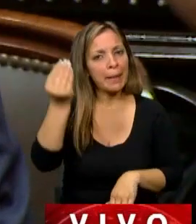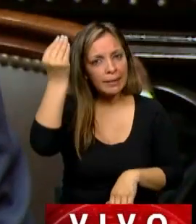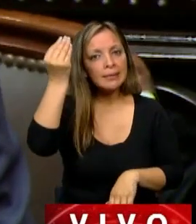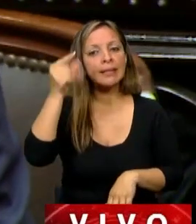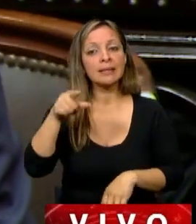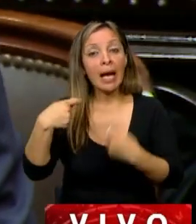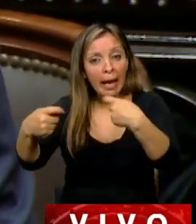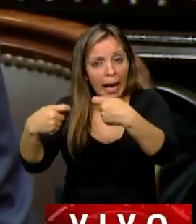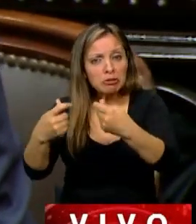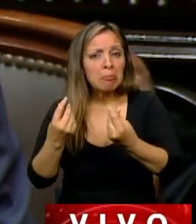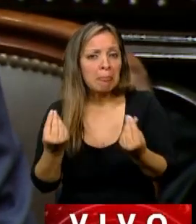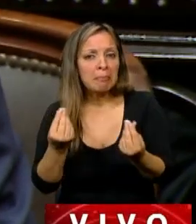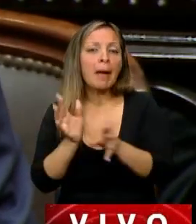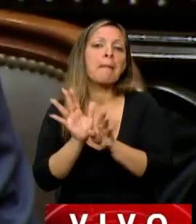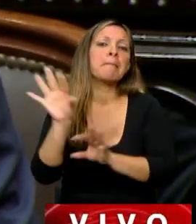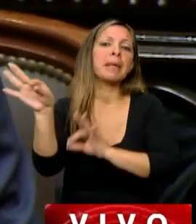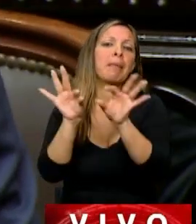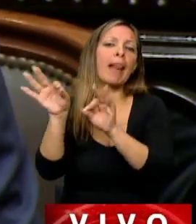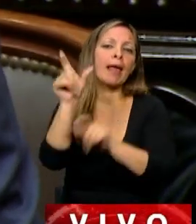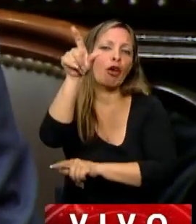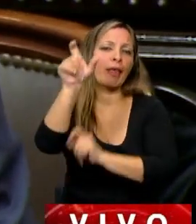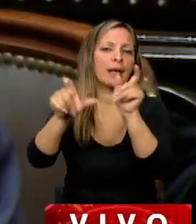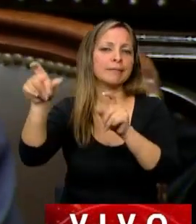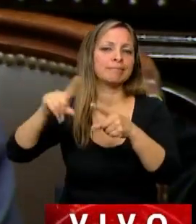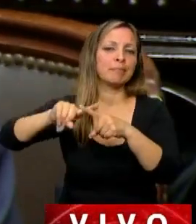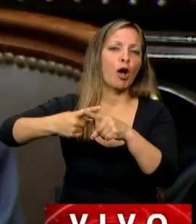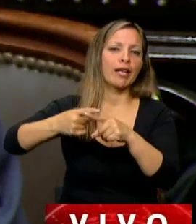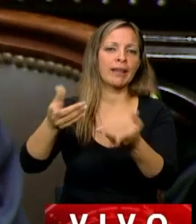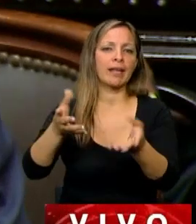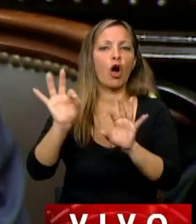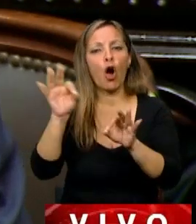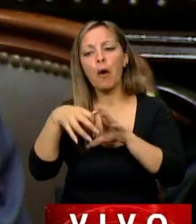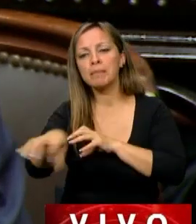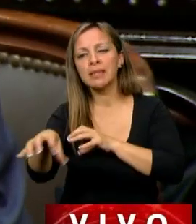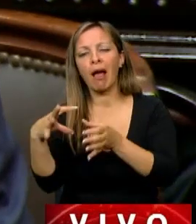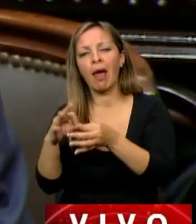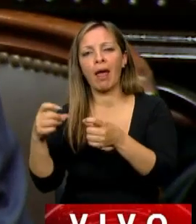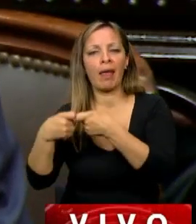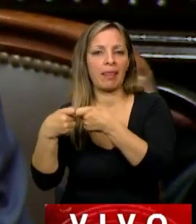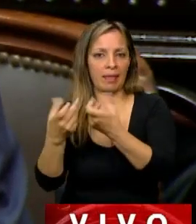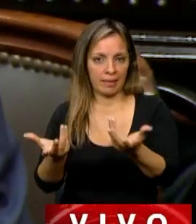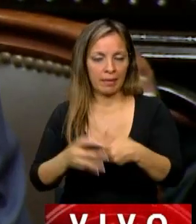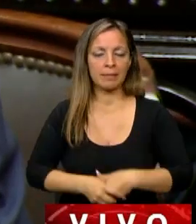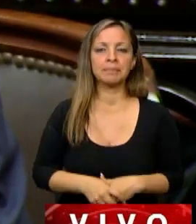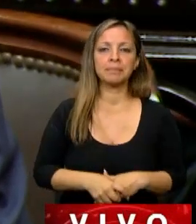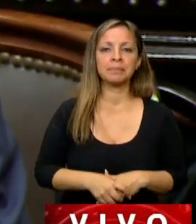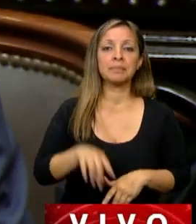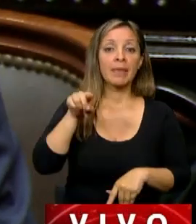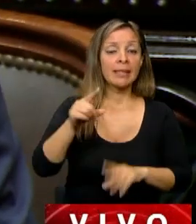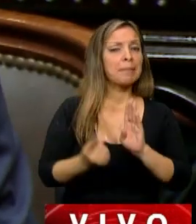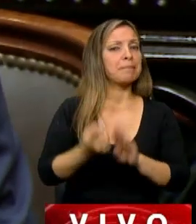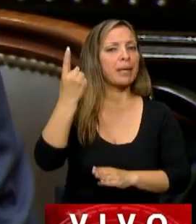circunstancias estaba vinculado con los privilegios de la política o los privilegios de sectores que la política apaña. Ese fue el